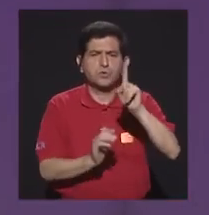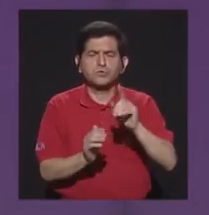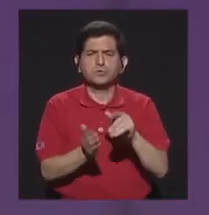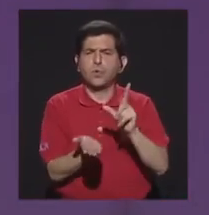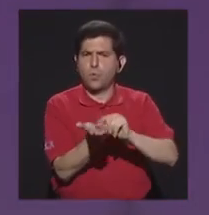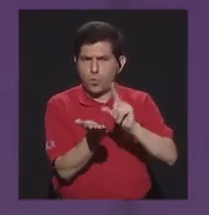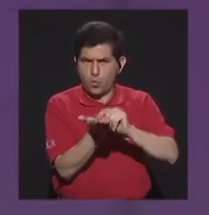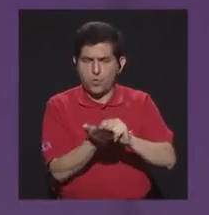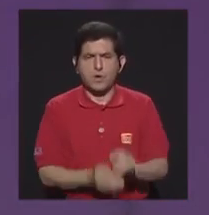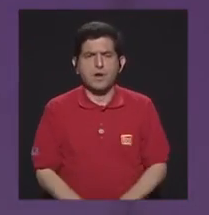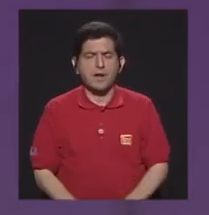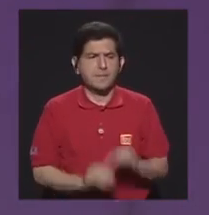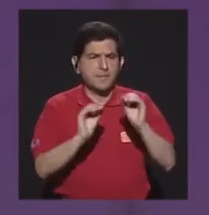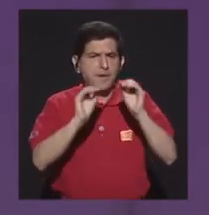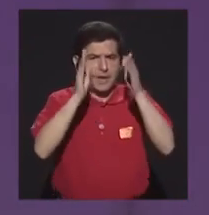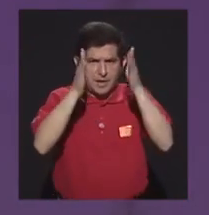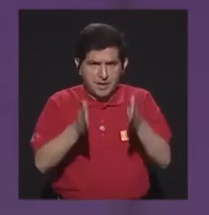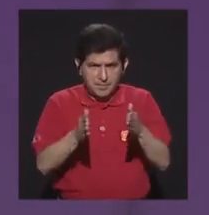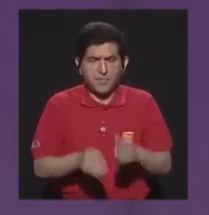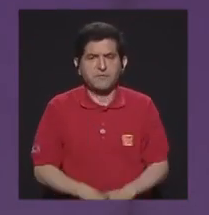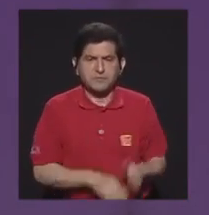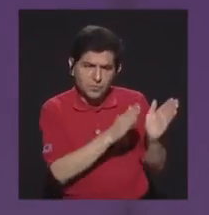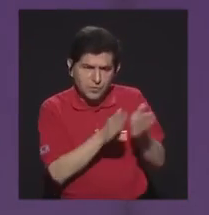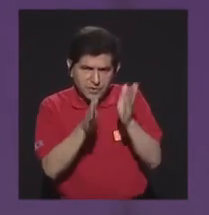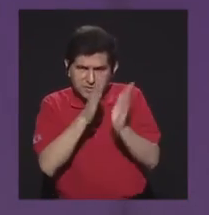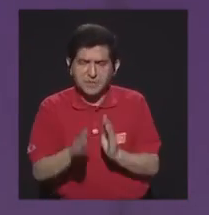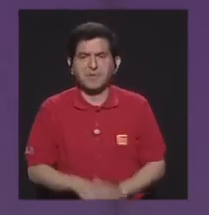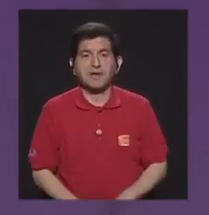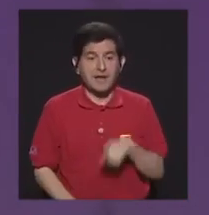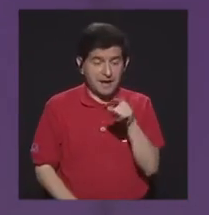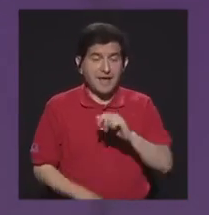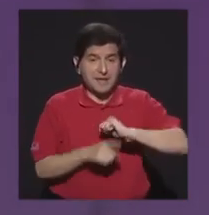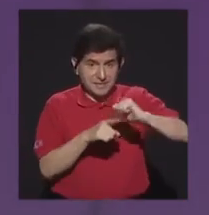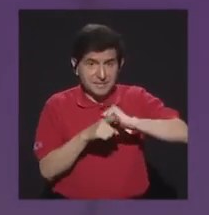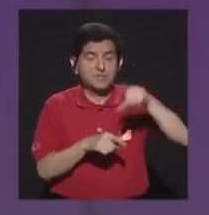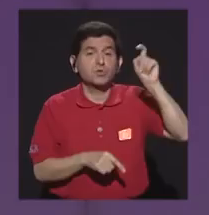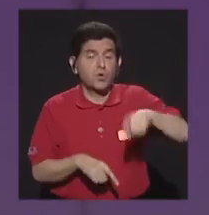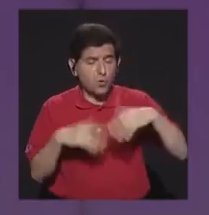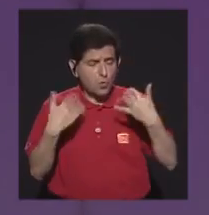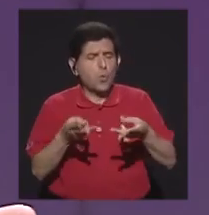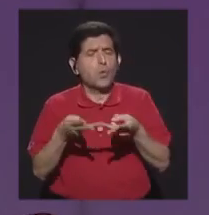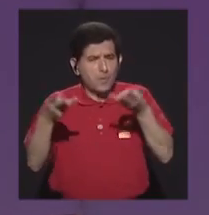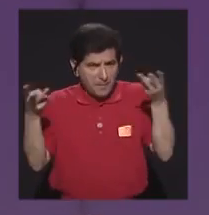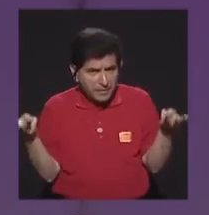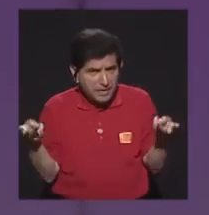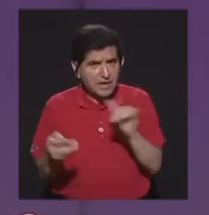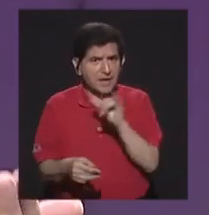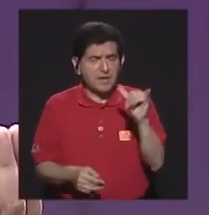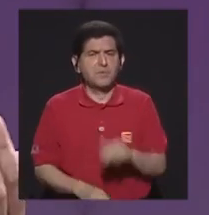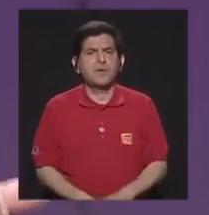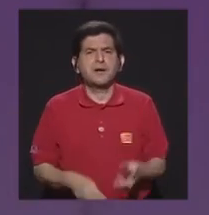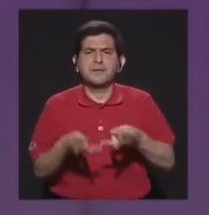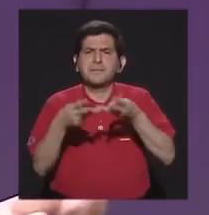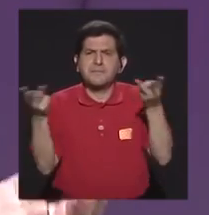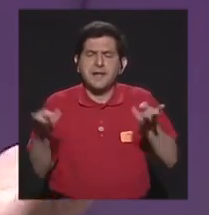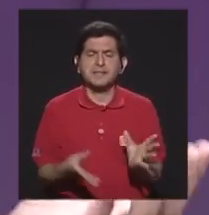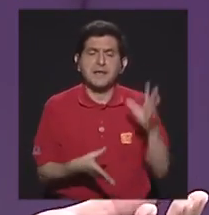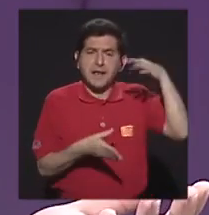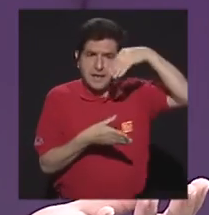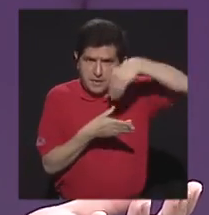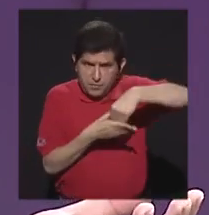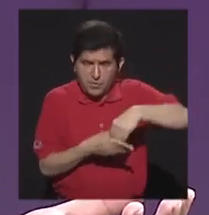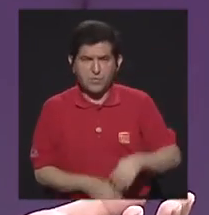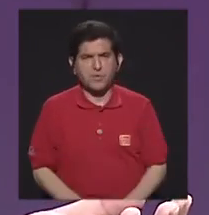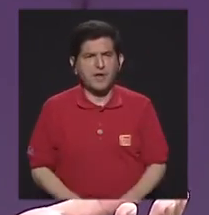publicación para formar docentes, porque todo este ejercicio de formación requiere muchísimo material y también un material que involucre, bueno, no